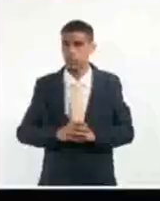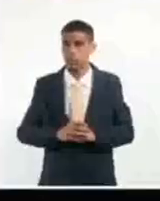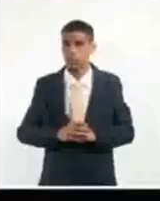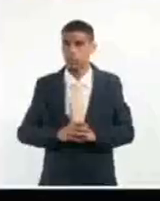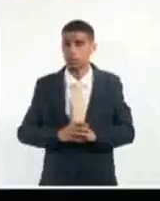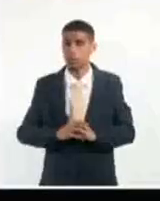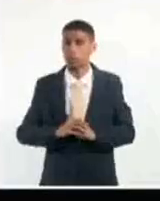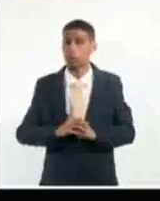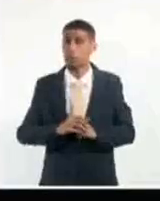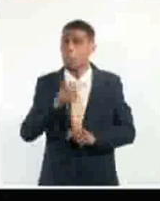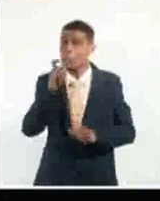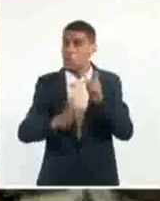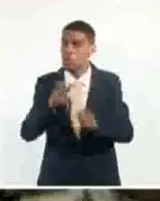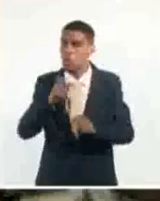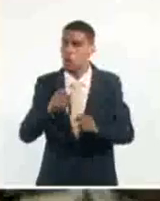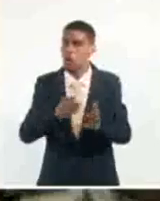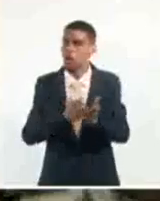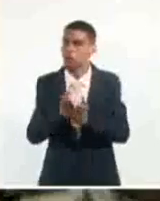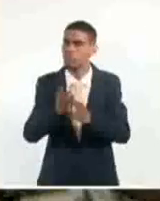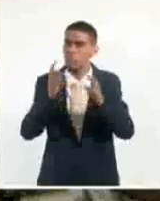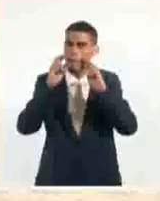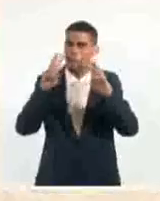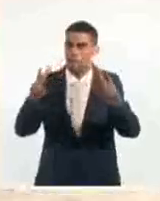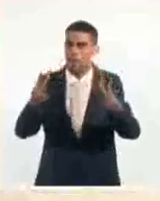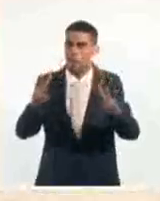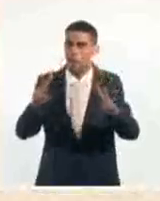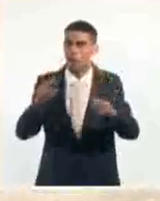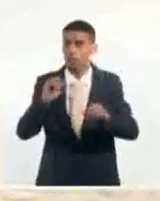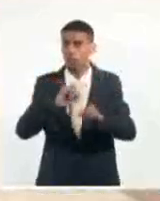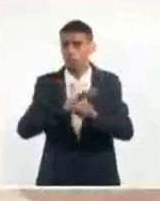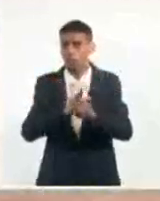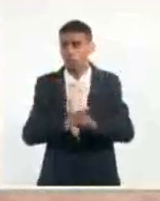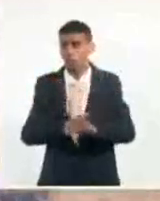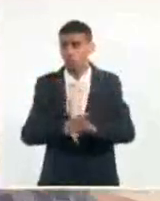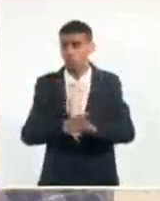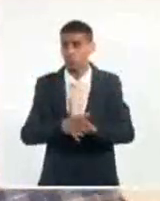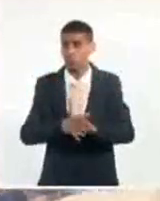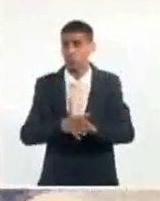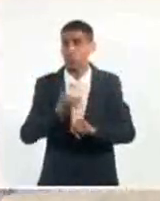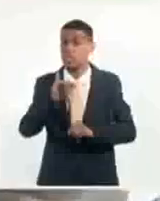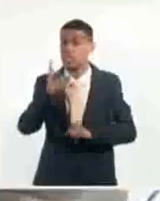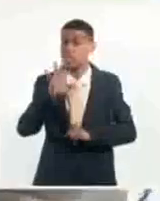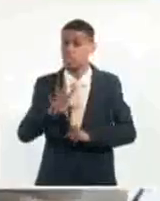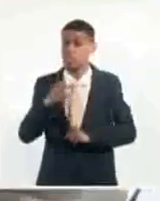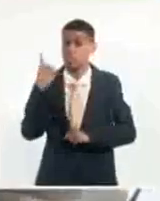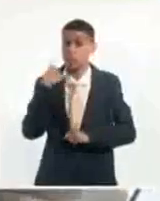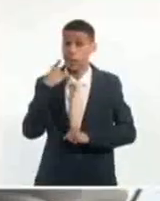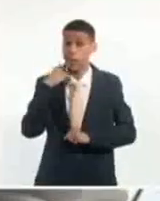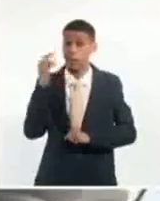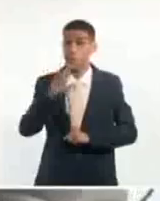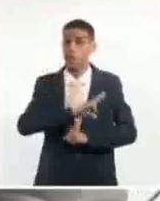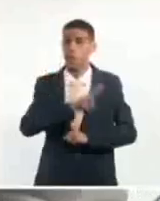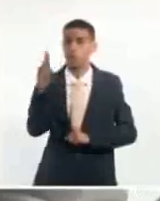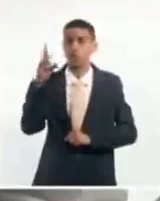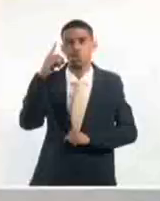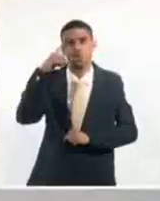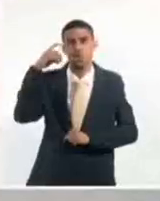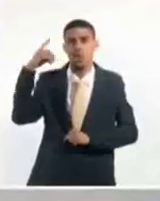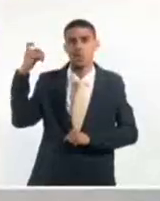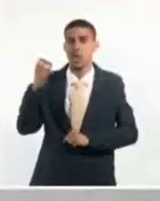primera pandemia del siglo XXI, avanzamos hacia los 65 años de la revolución, soñada por nuestros